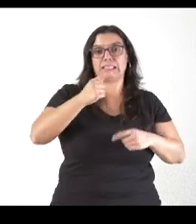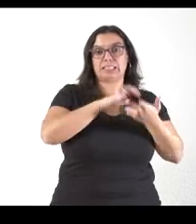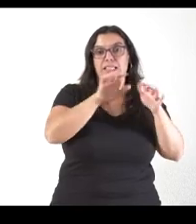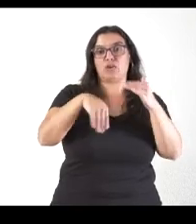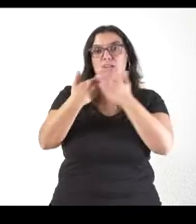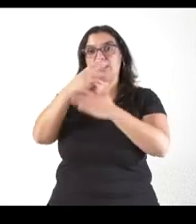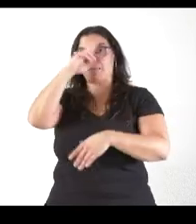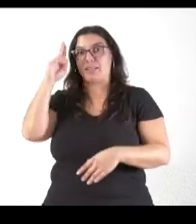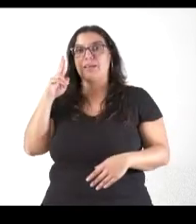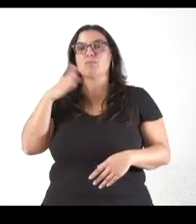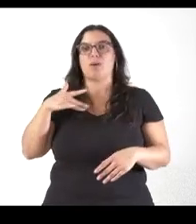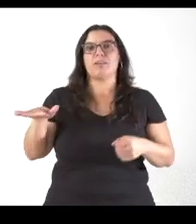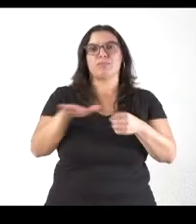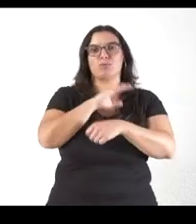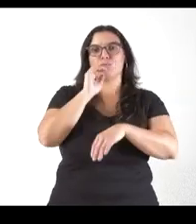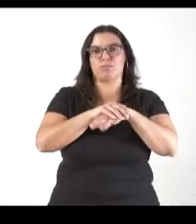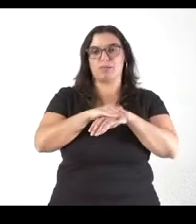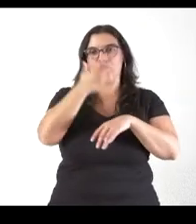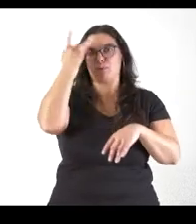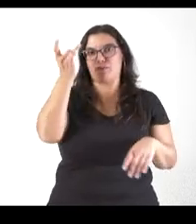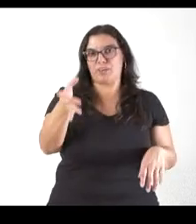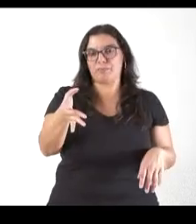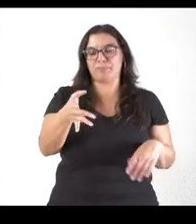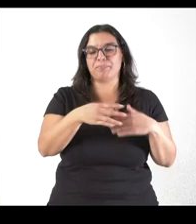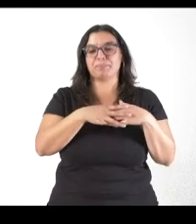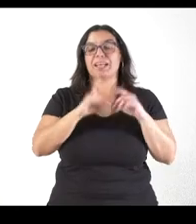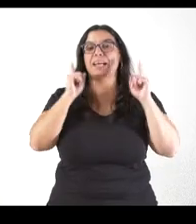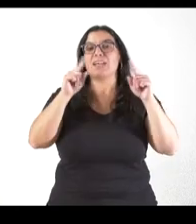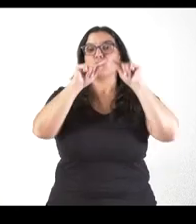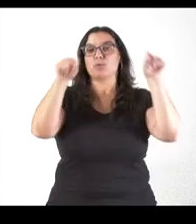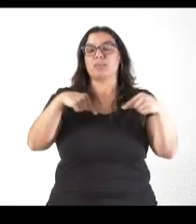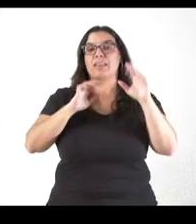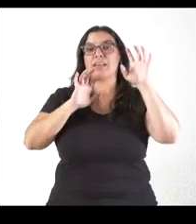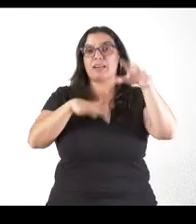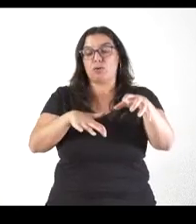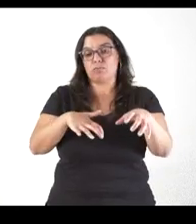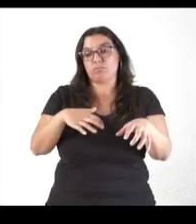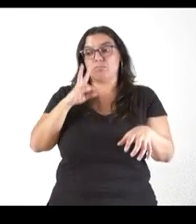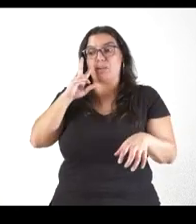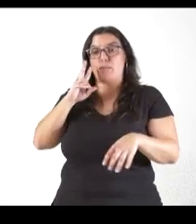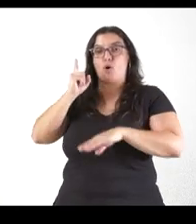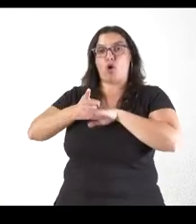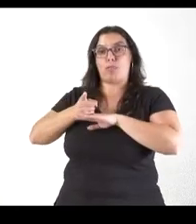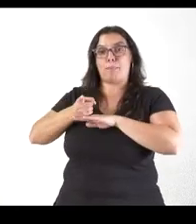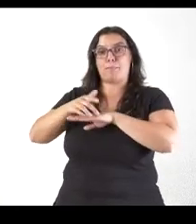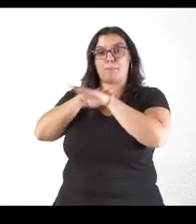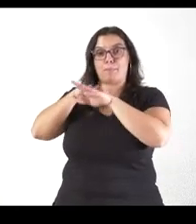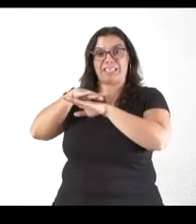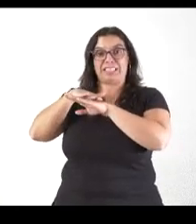hacia Madrid especialmente en el caso de la provincia de León y según esa orden ministerial